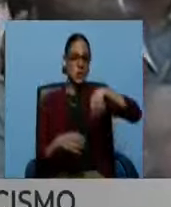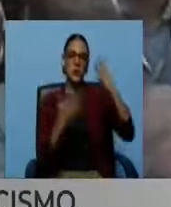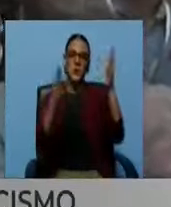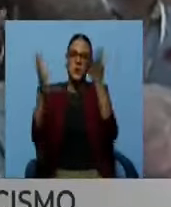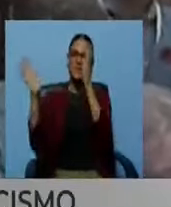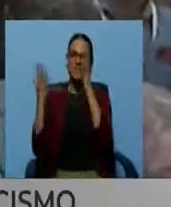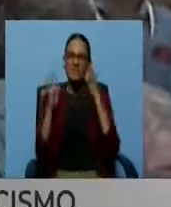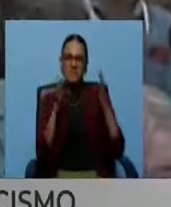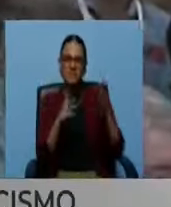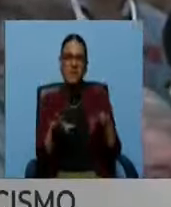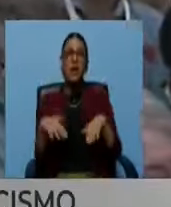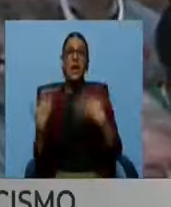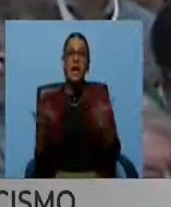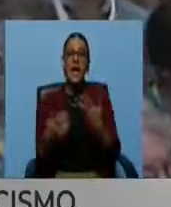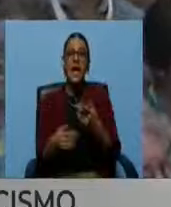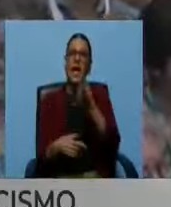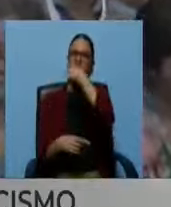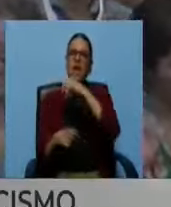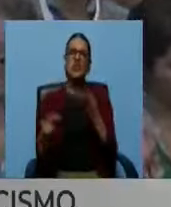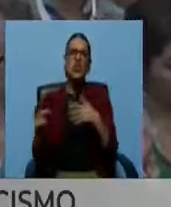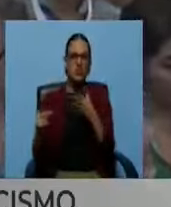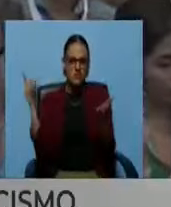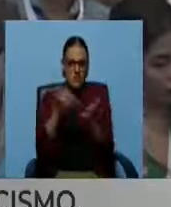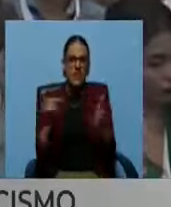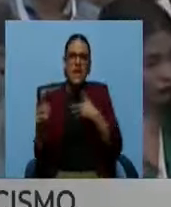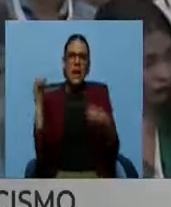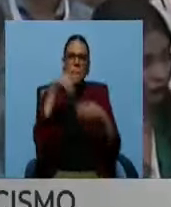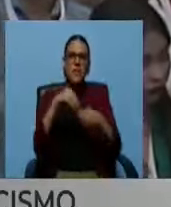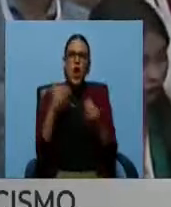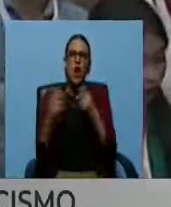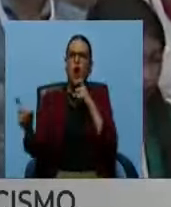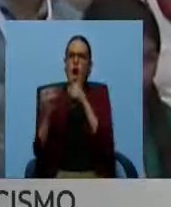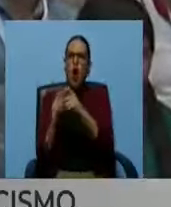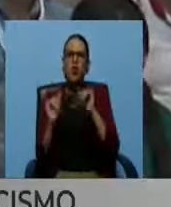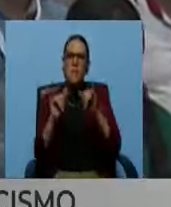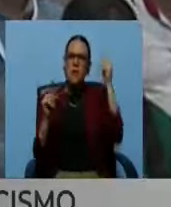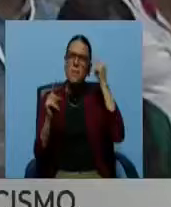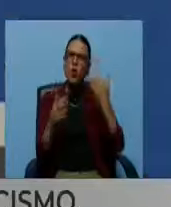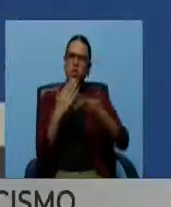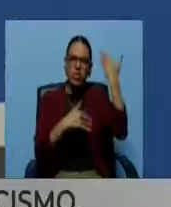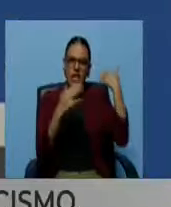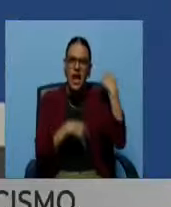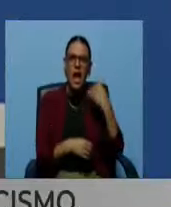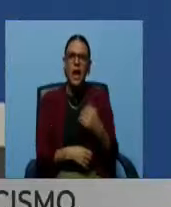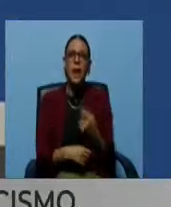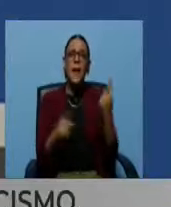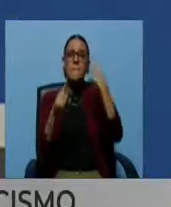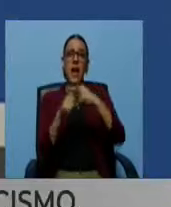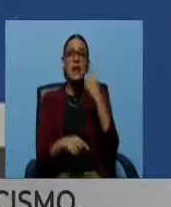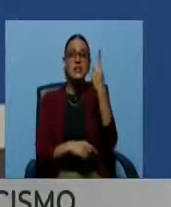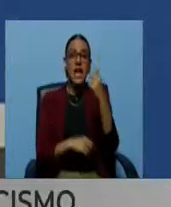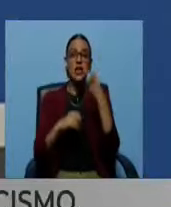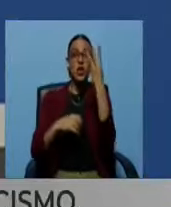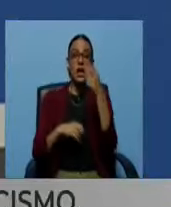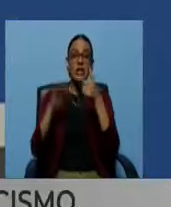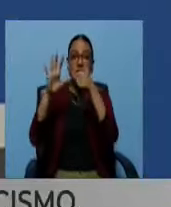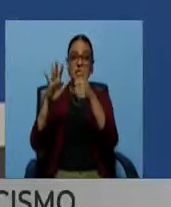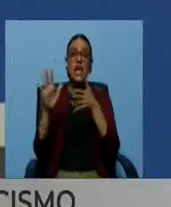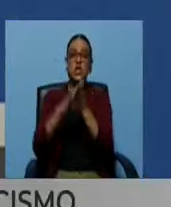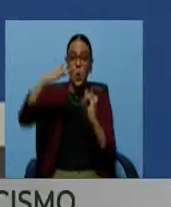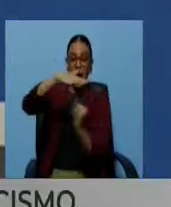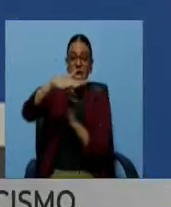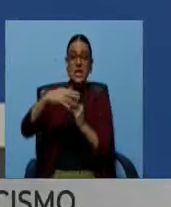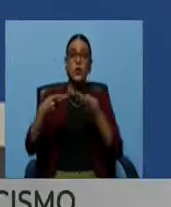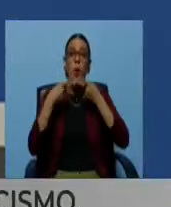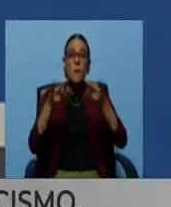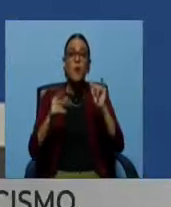que se vinieron con todo su odio. Durante esos días, más de 136 instituciones